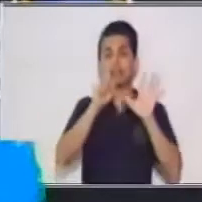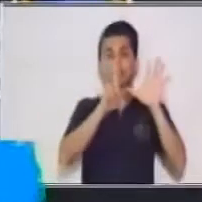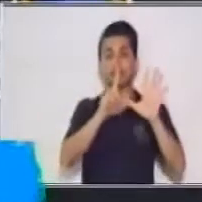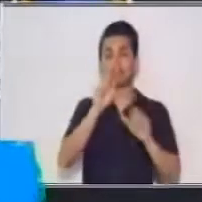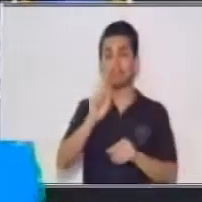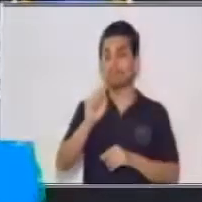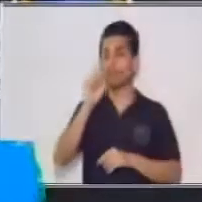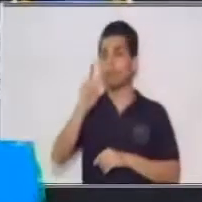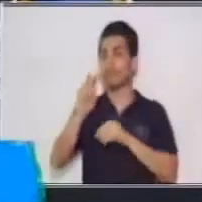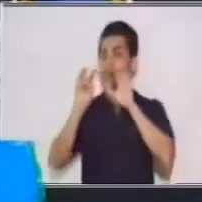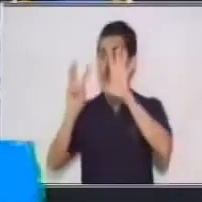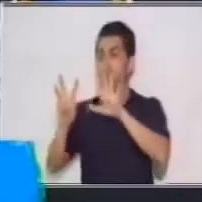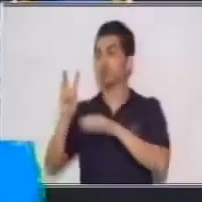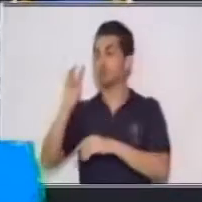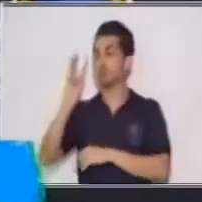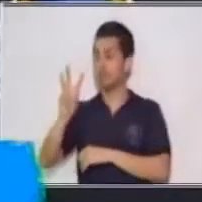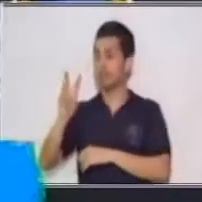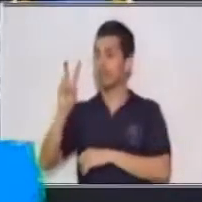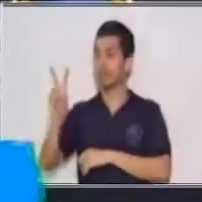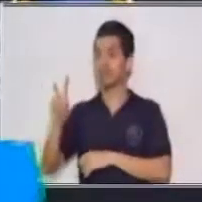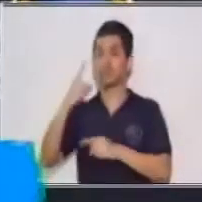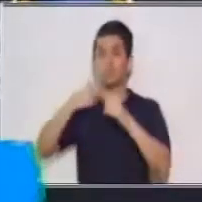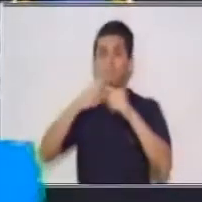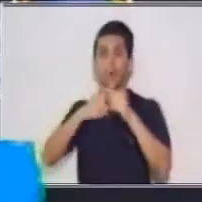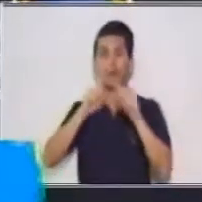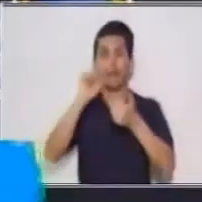6.2832 por 15.